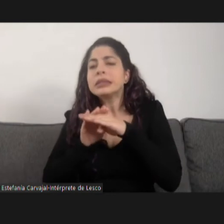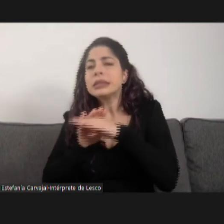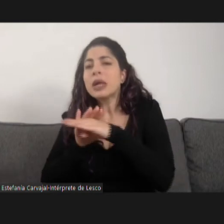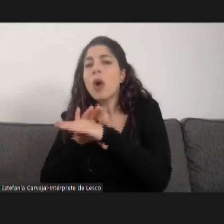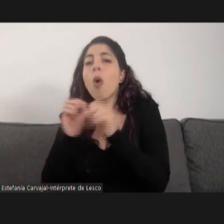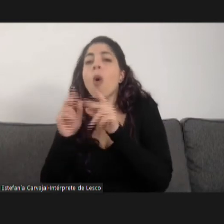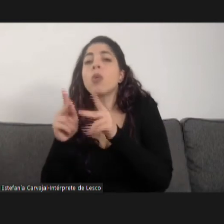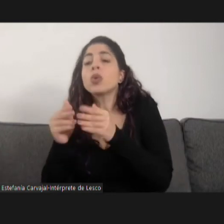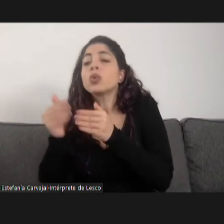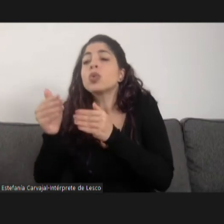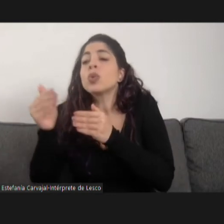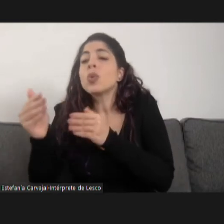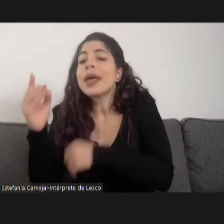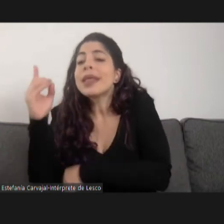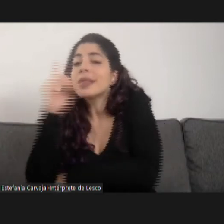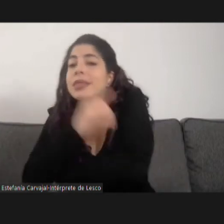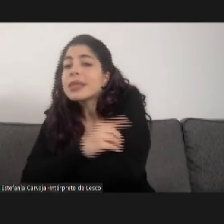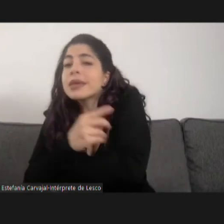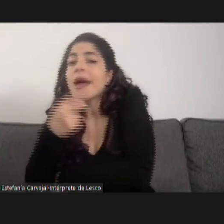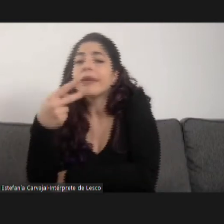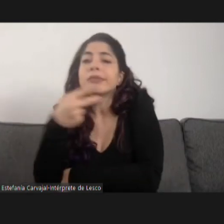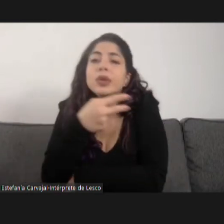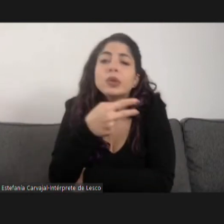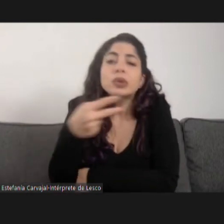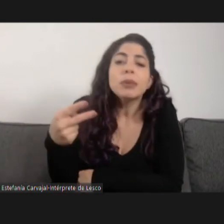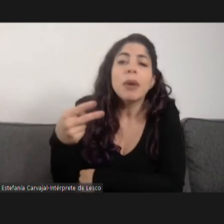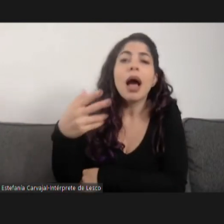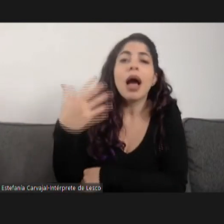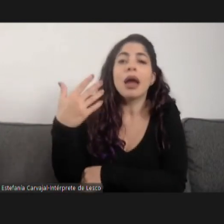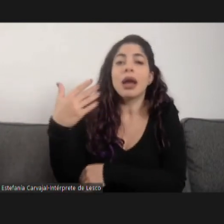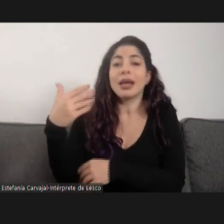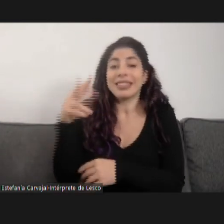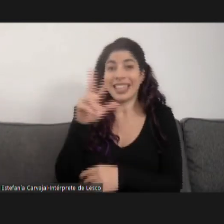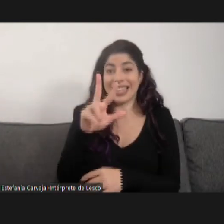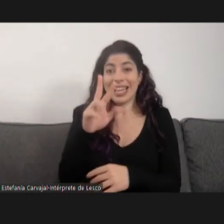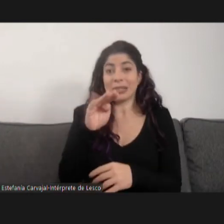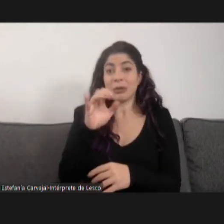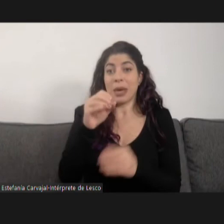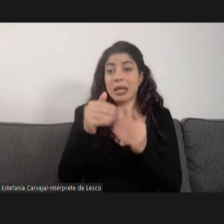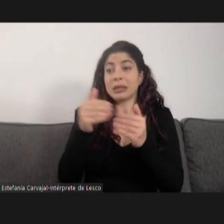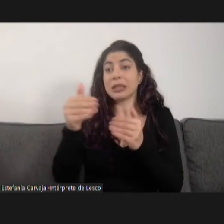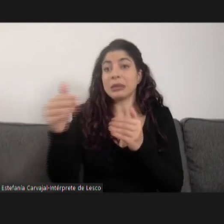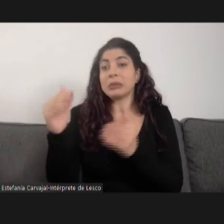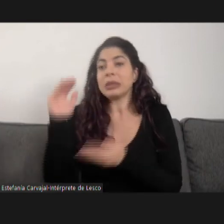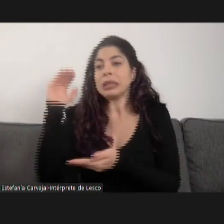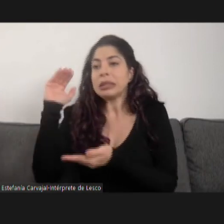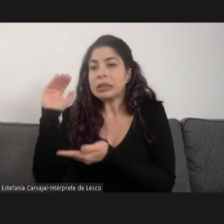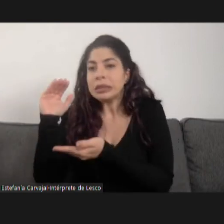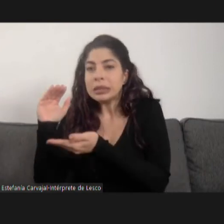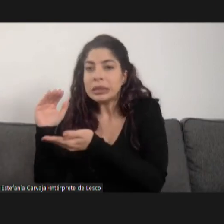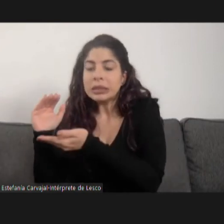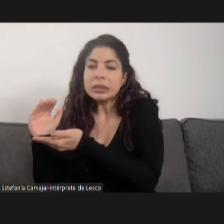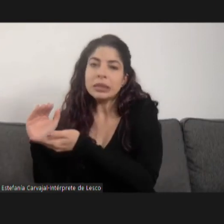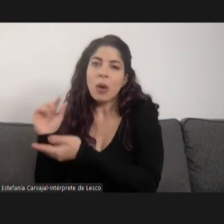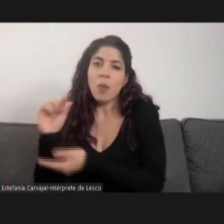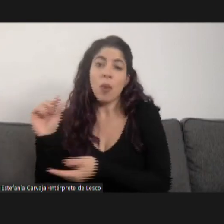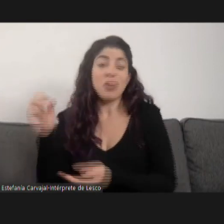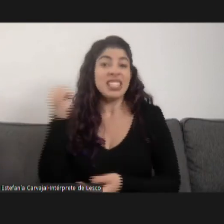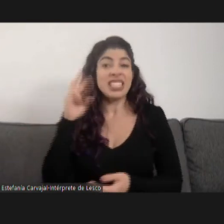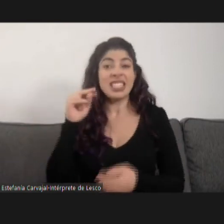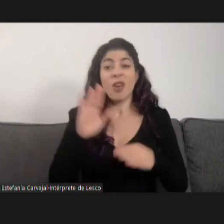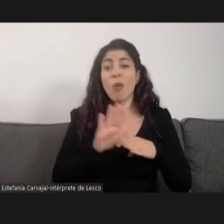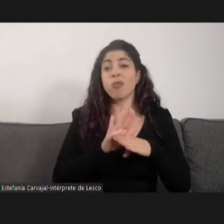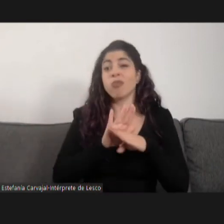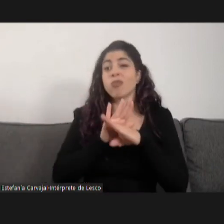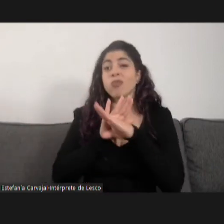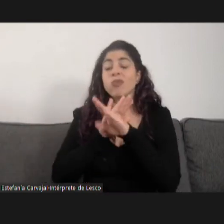días, en las siguientes 2 semanas, después de este 3 de mayo, podamos modular la curva más fácilmente. Si no, esta curva se va a prolongar por mucho más